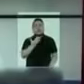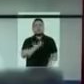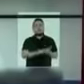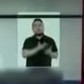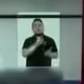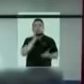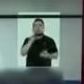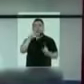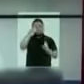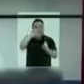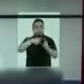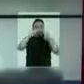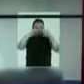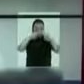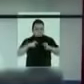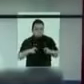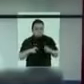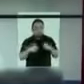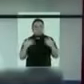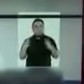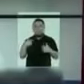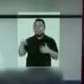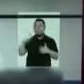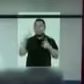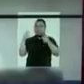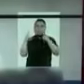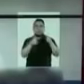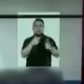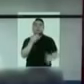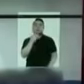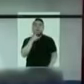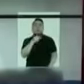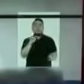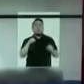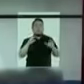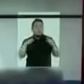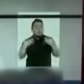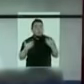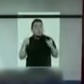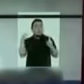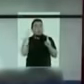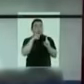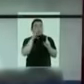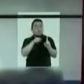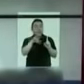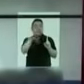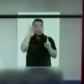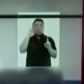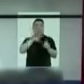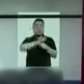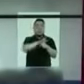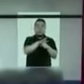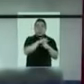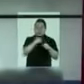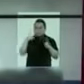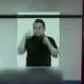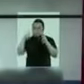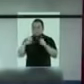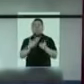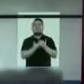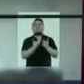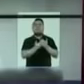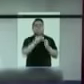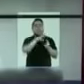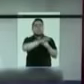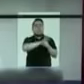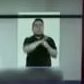supuesta democracia que llegue el día de la votación y nunca se aparece ni el presidente de la mesa? Por dar un ejemplo, yo no voto. A mí no me gusta votar,